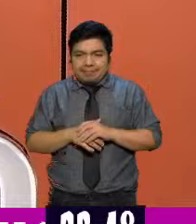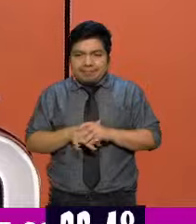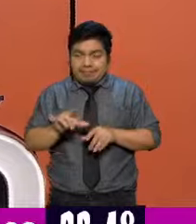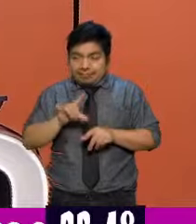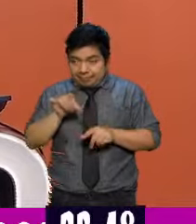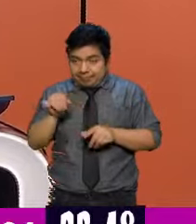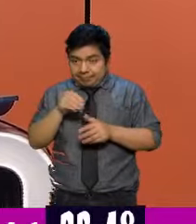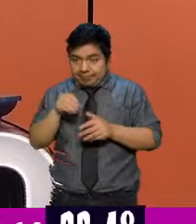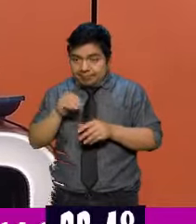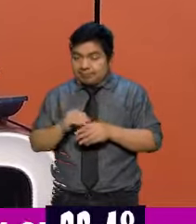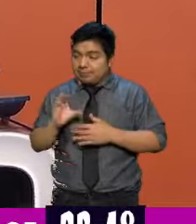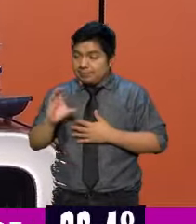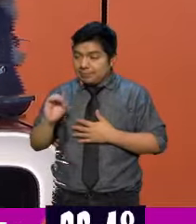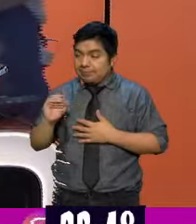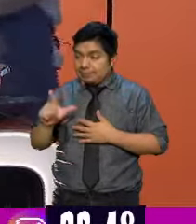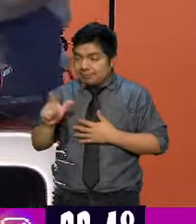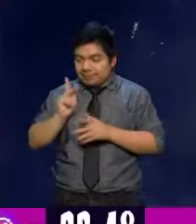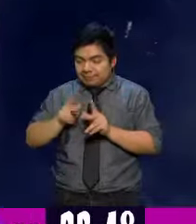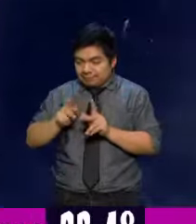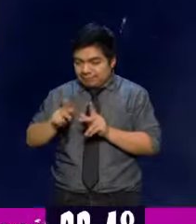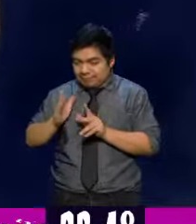agregar col picada.